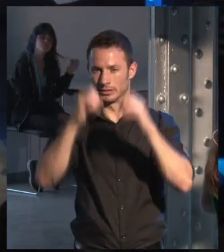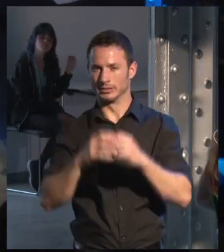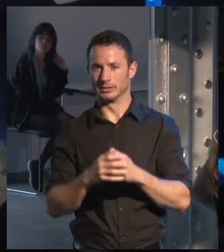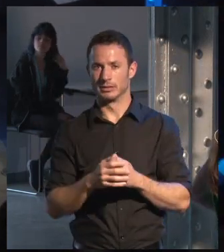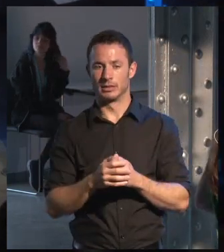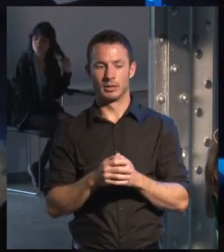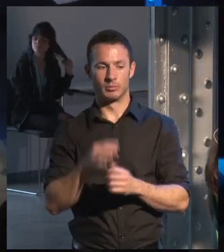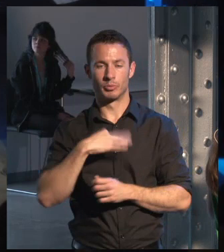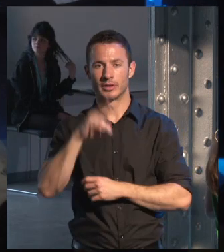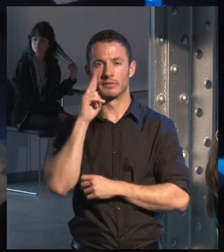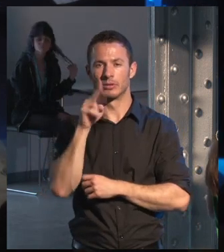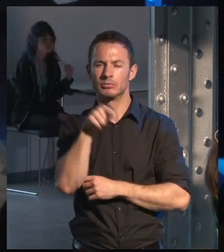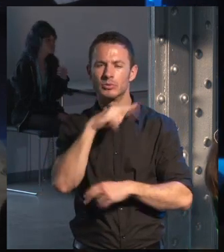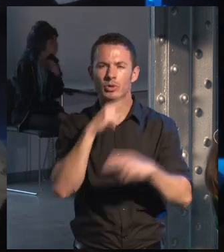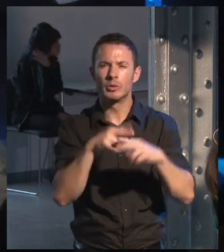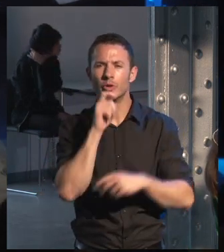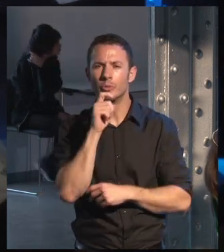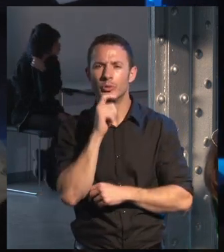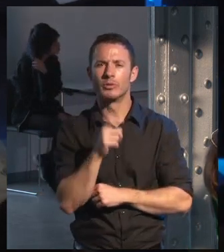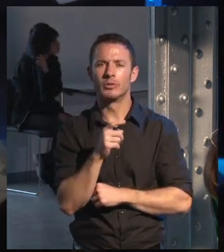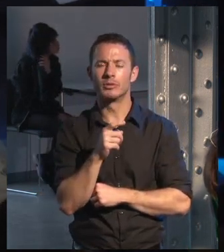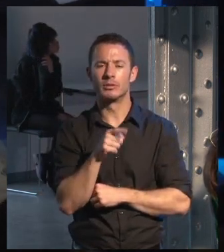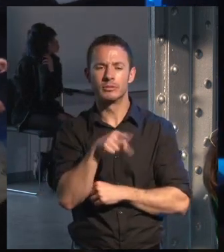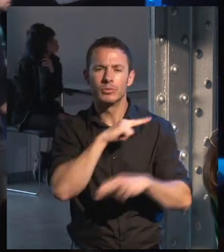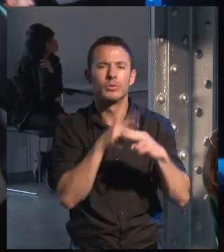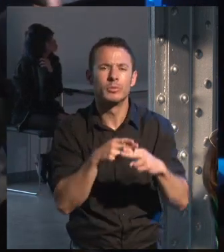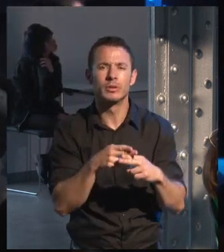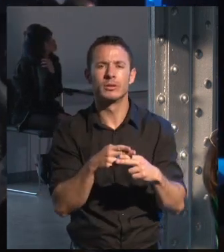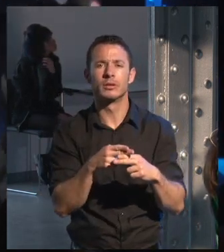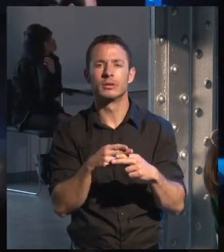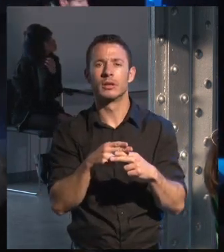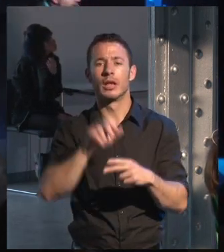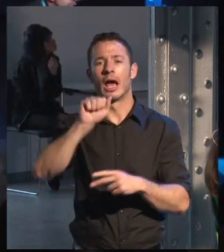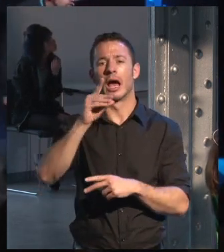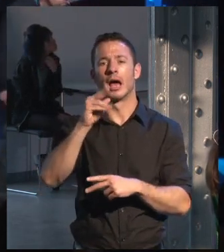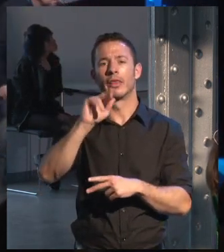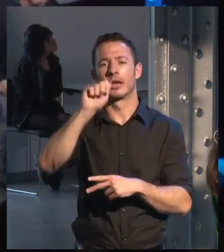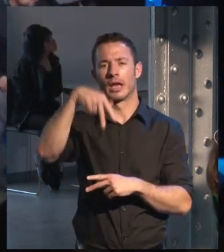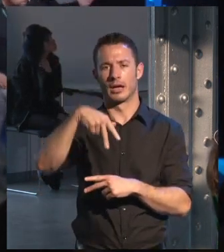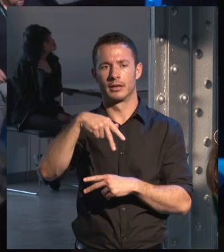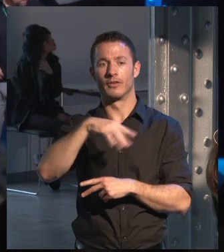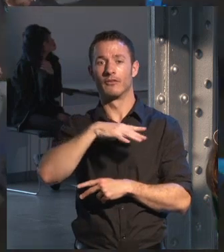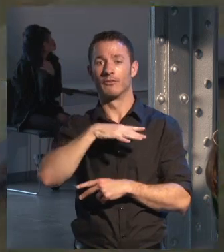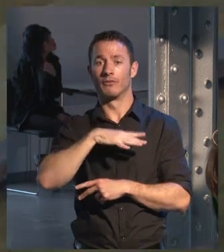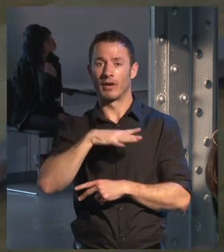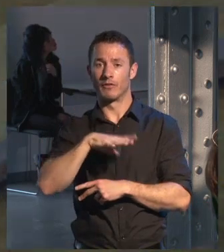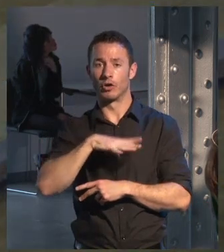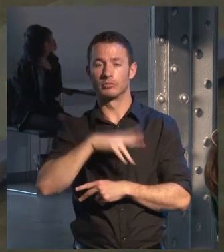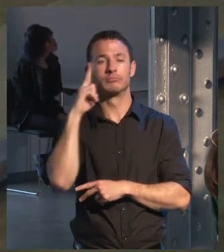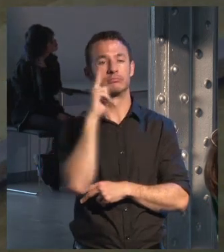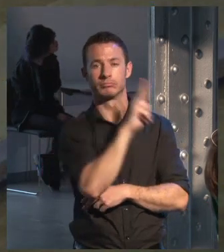ir observando. ¿Cómo te llamas, perdona? ¿Cómo te llamas? Adrián. Adrián, por favor, observa el